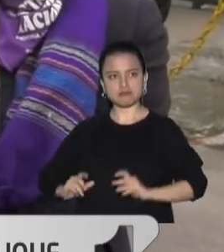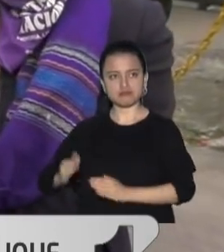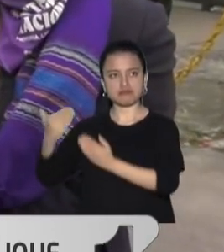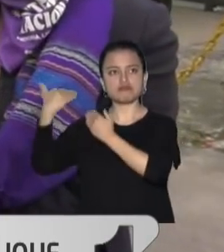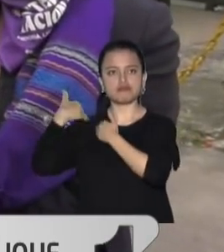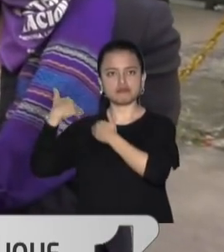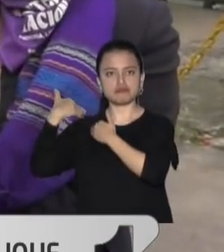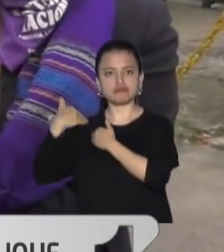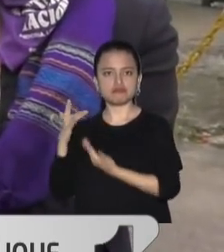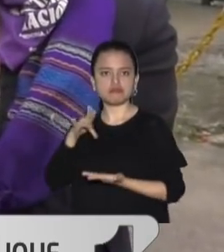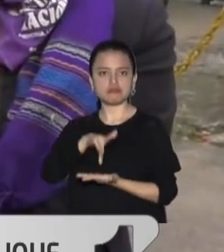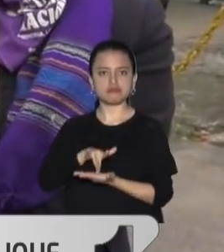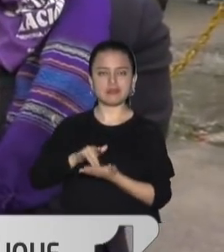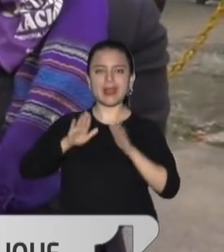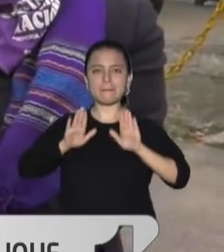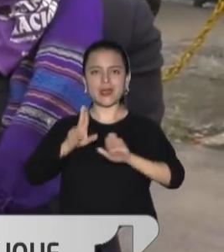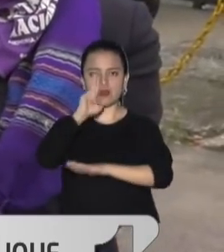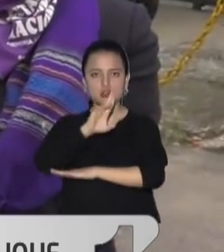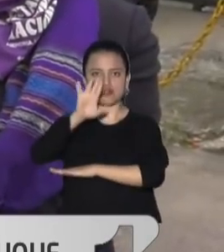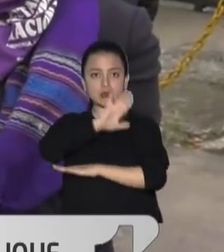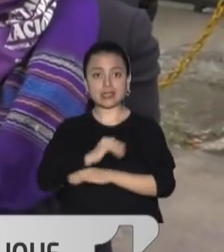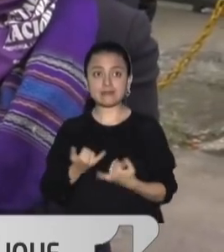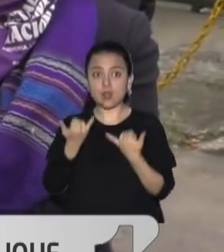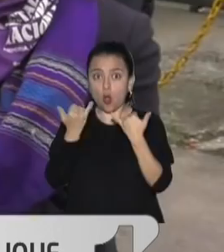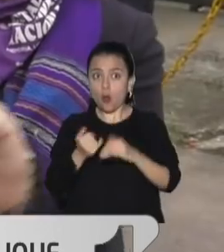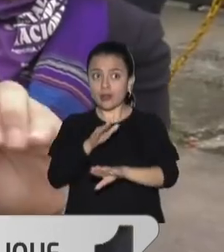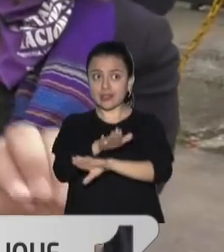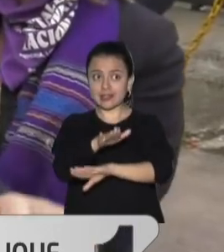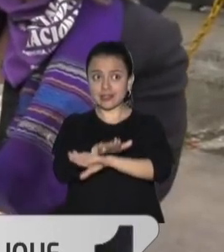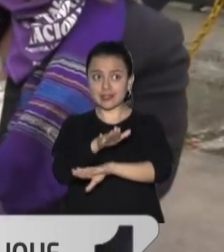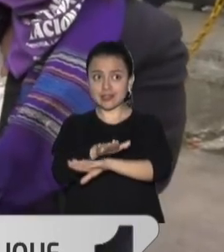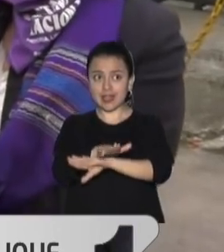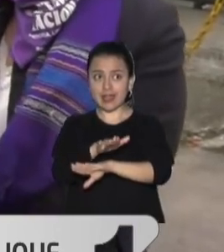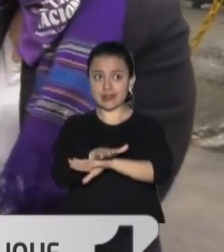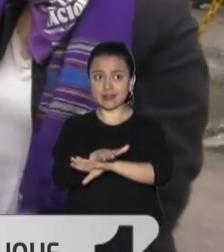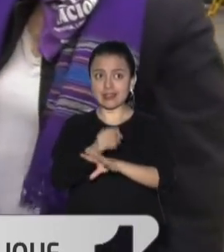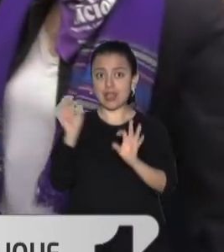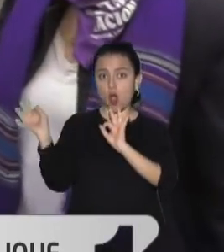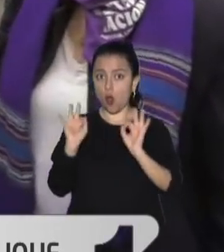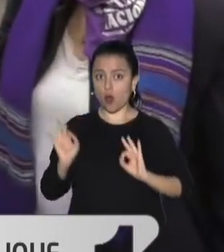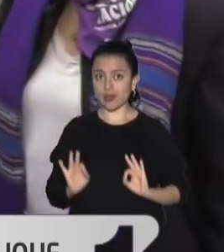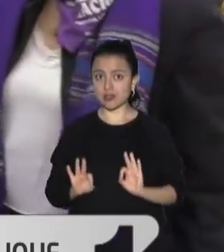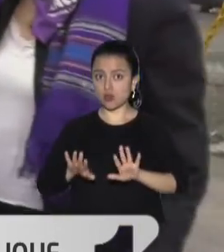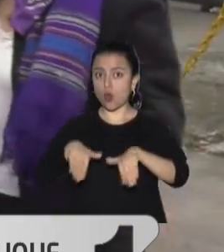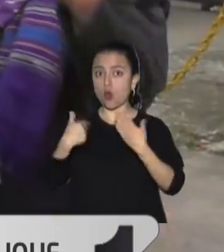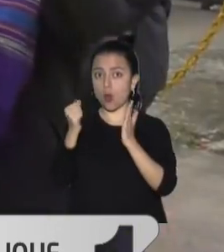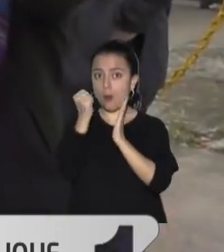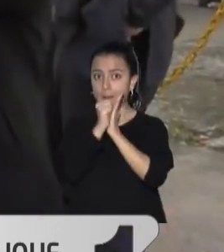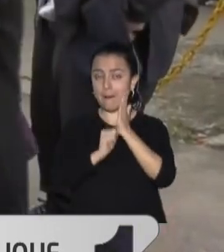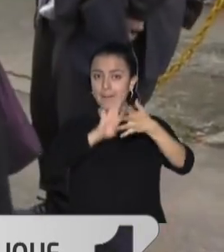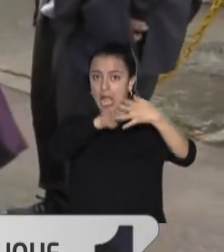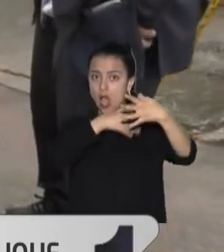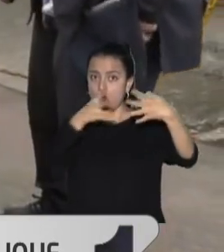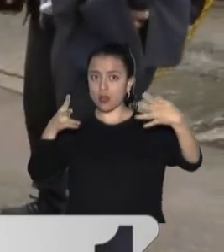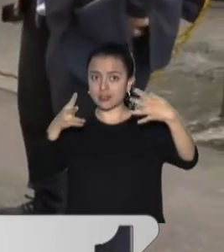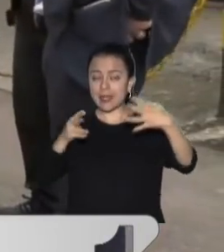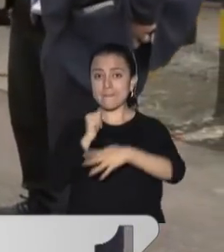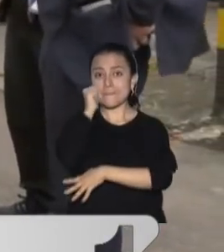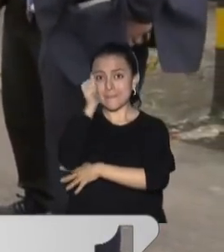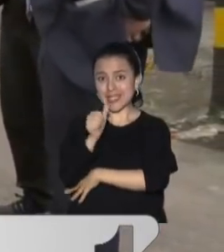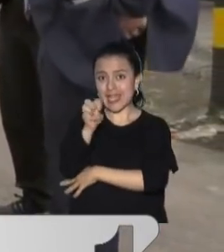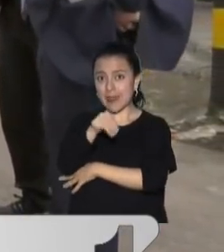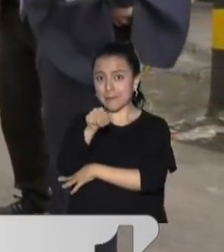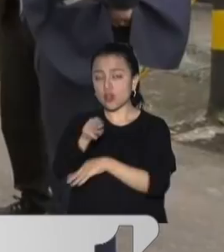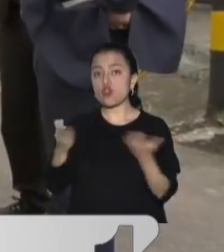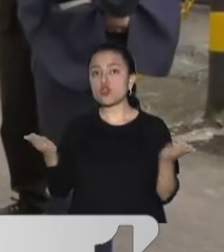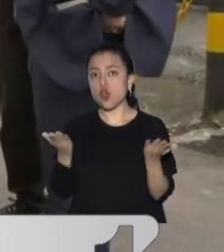tarde, según se nos ha informado, está preparando lo que será el cronograma de actividades de protesta para el día de mañana miércoles en